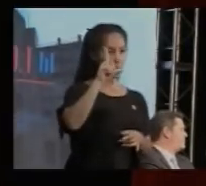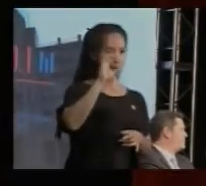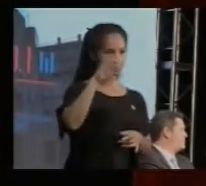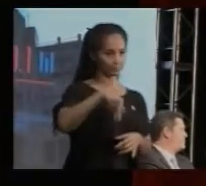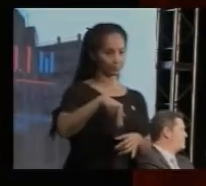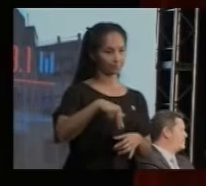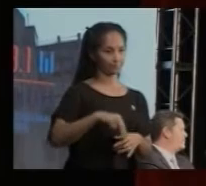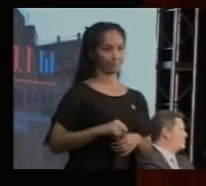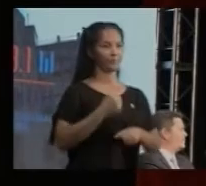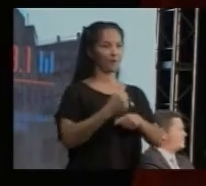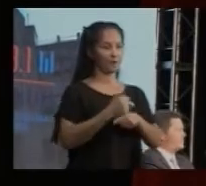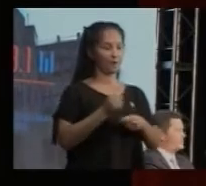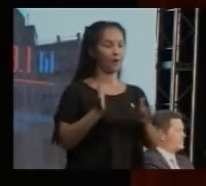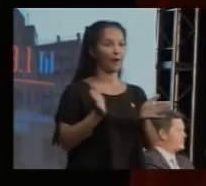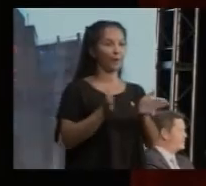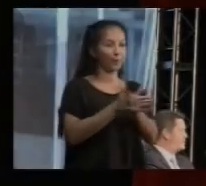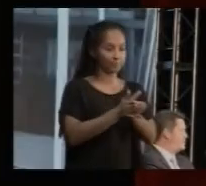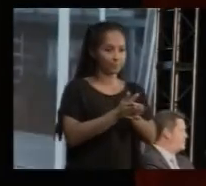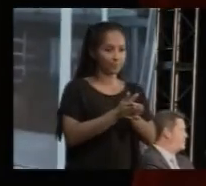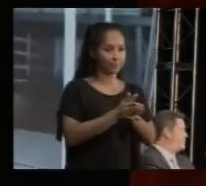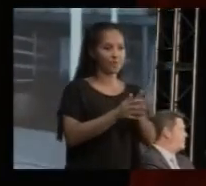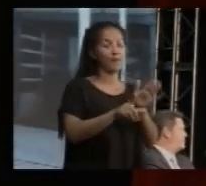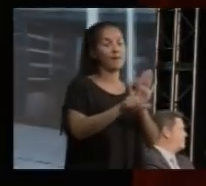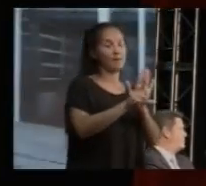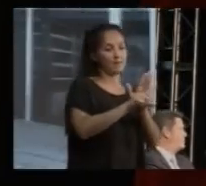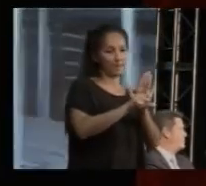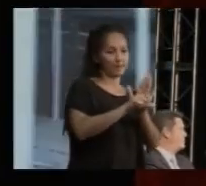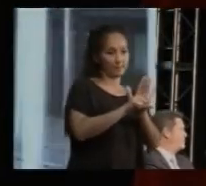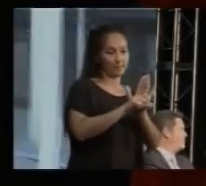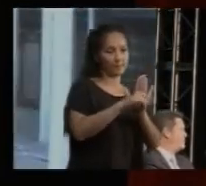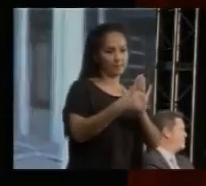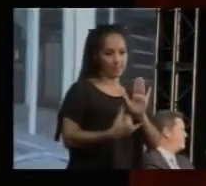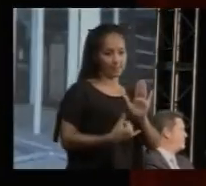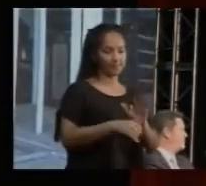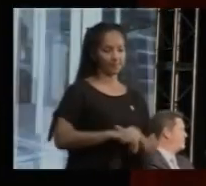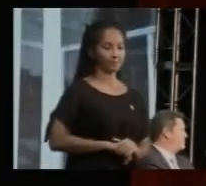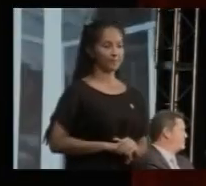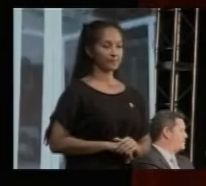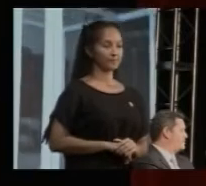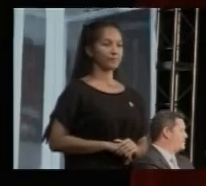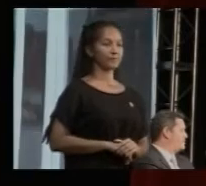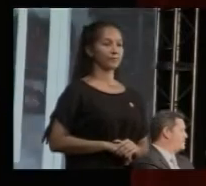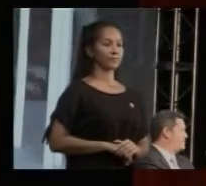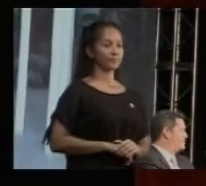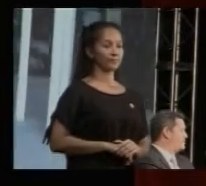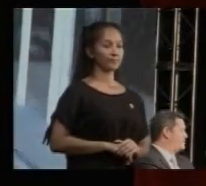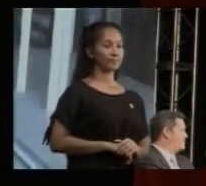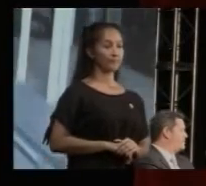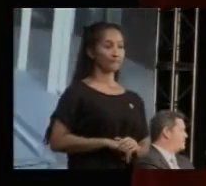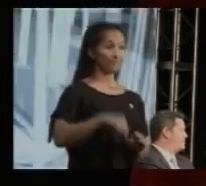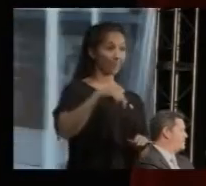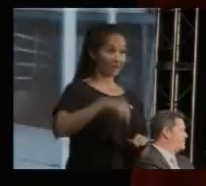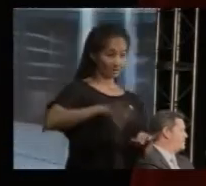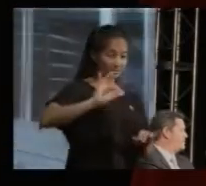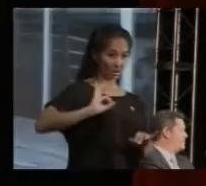tareas vinculadas a la situación legal y edilicia de las parcelas frentistas. En lo que va del